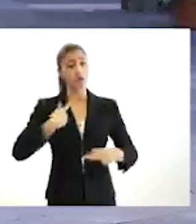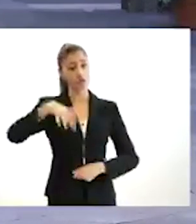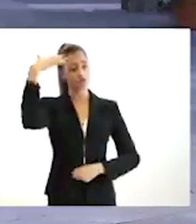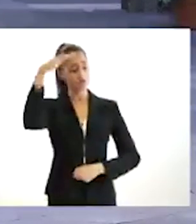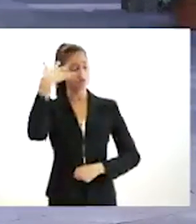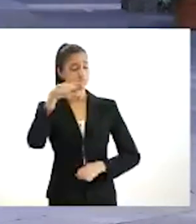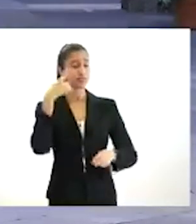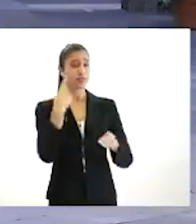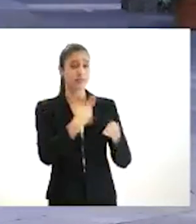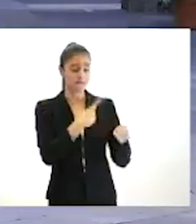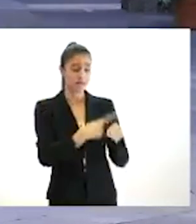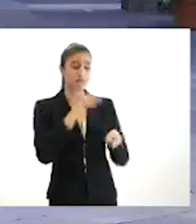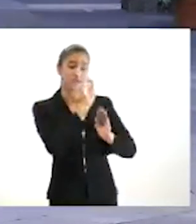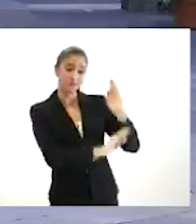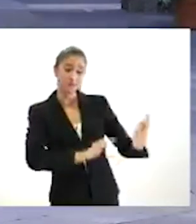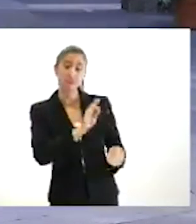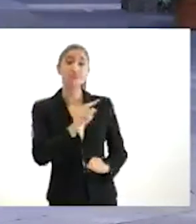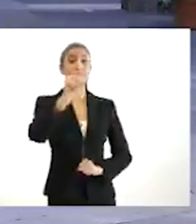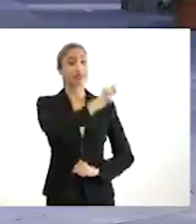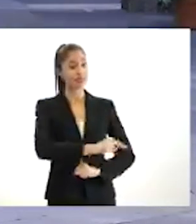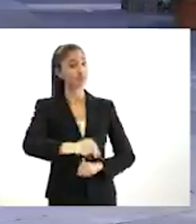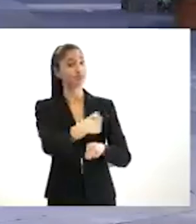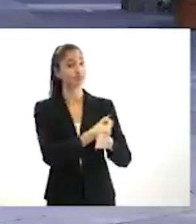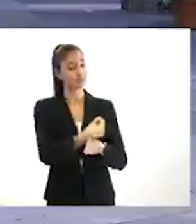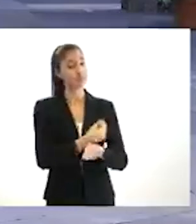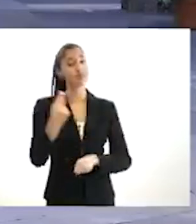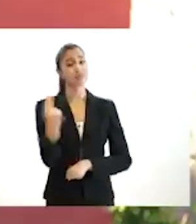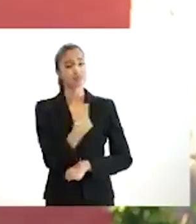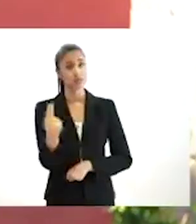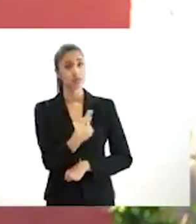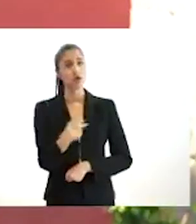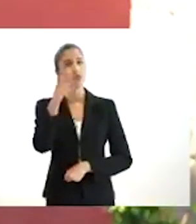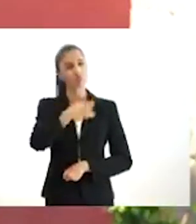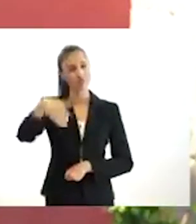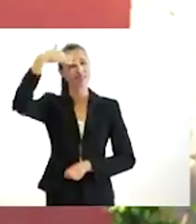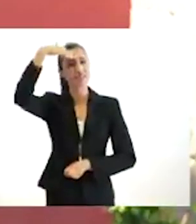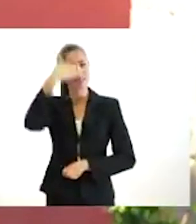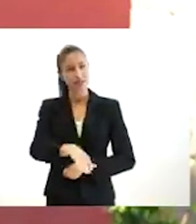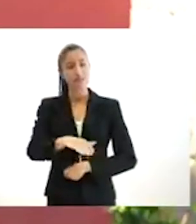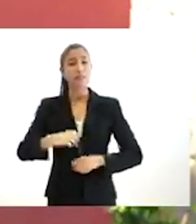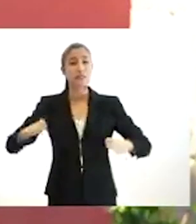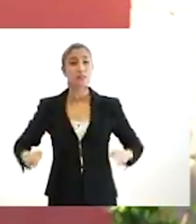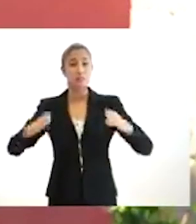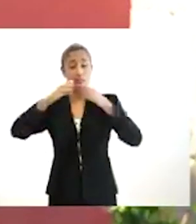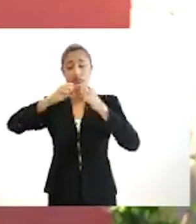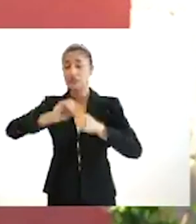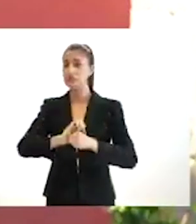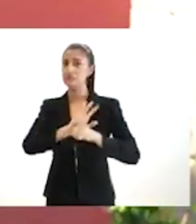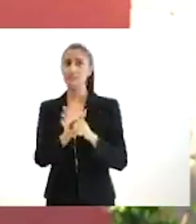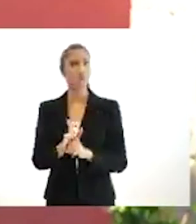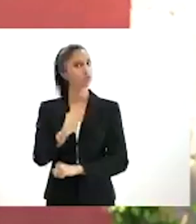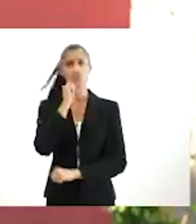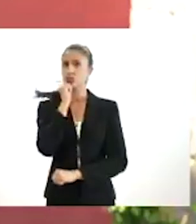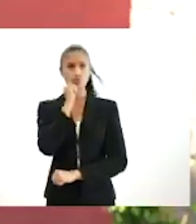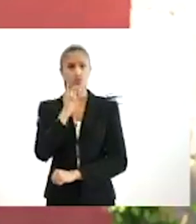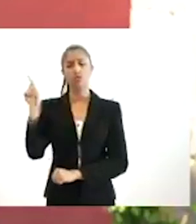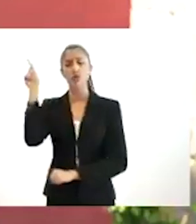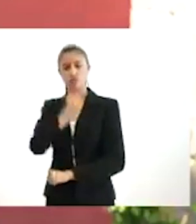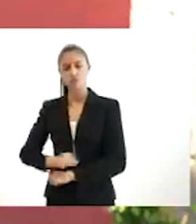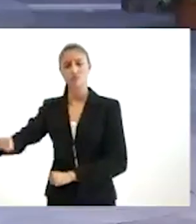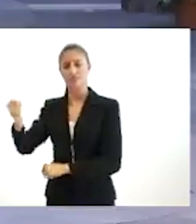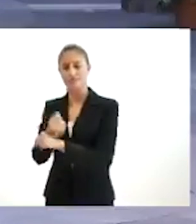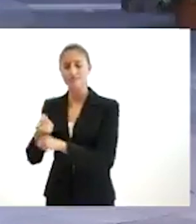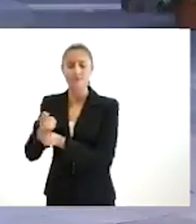distintos tratamientos en la niñez y en la edad adulta. Aún en los tiempos de COVID, se puede donar sangre en forma